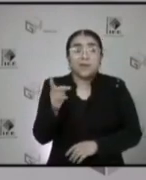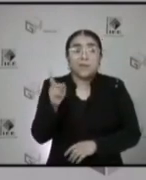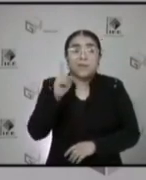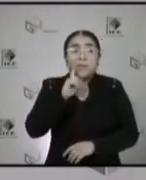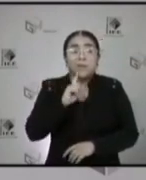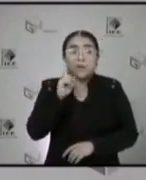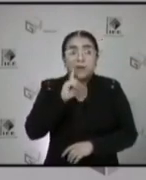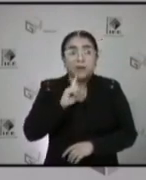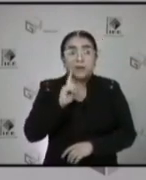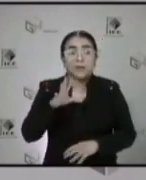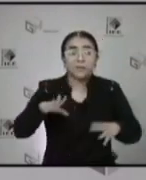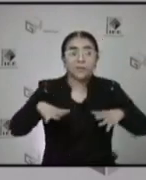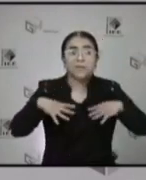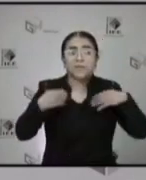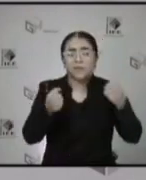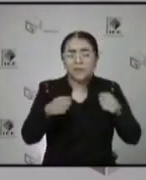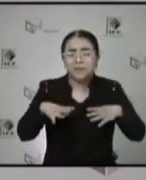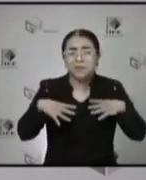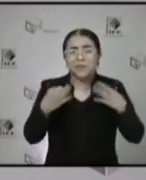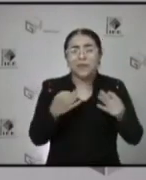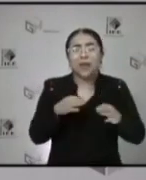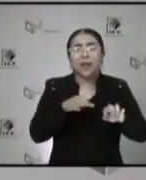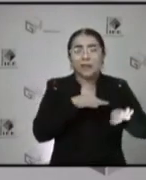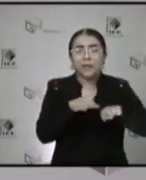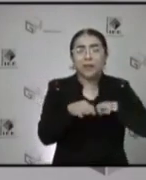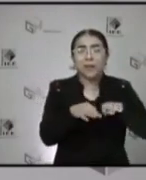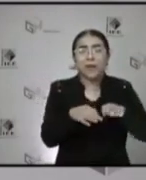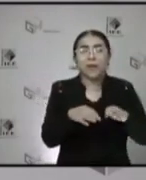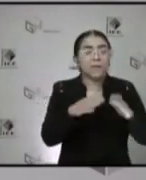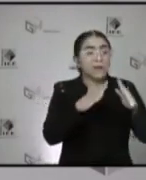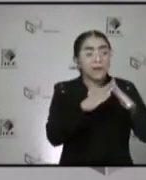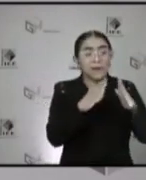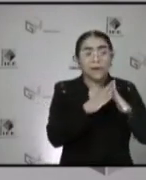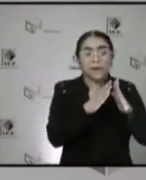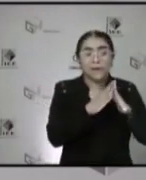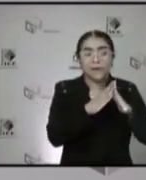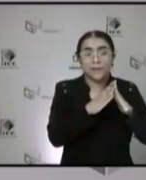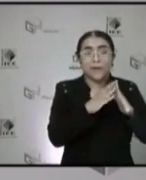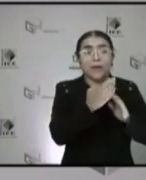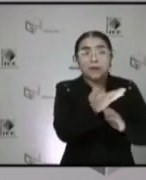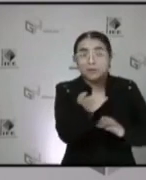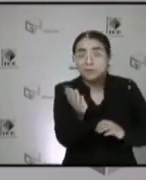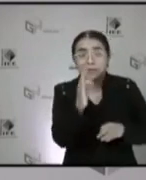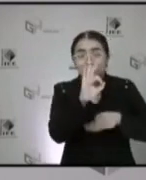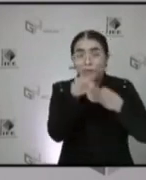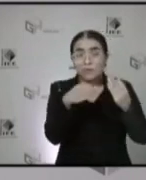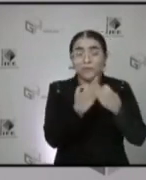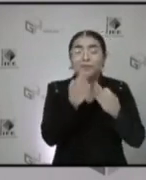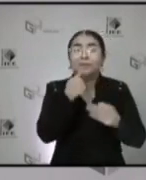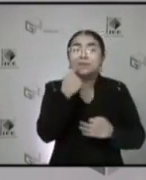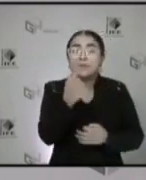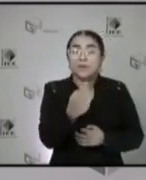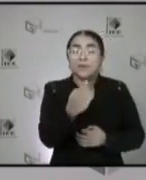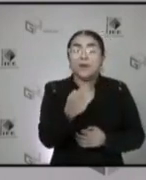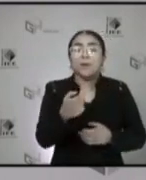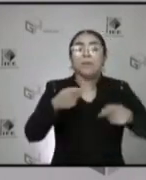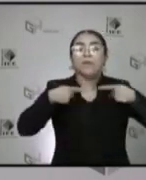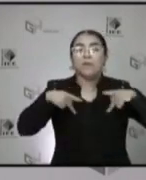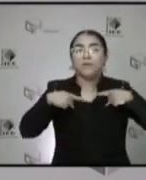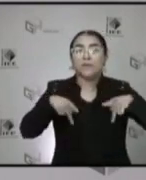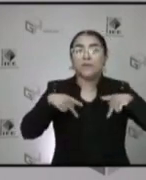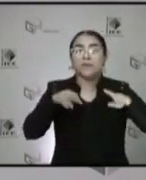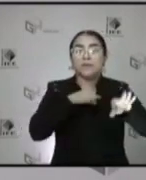su familia con un trabajo a veces desde casa, a todos ellos, a los campesinos que hoy están